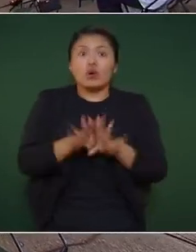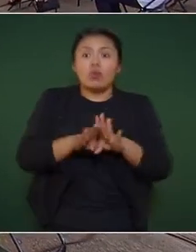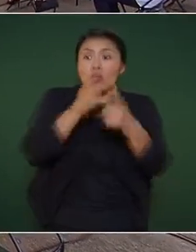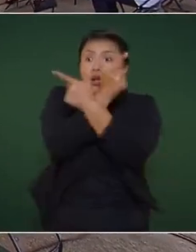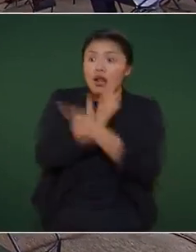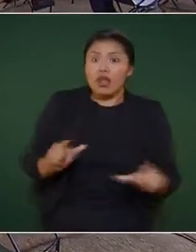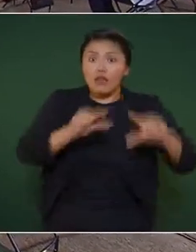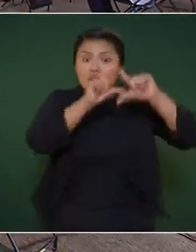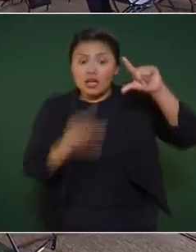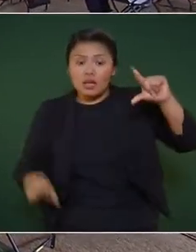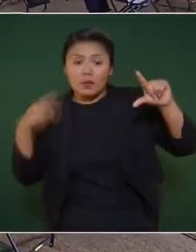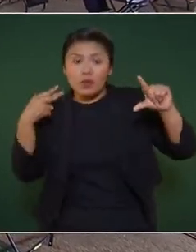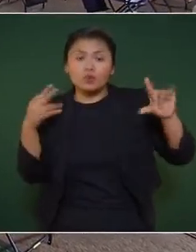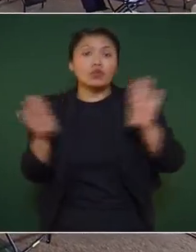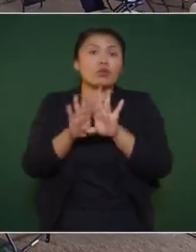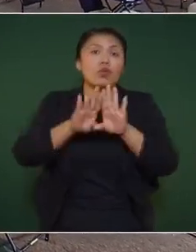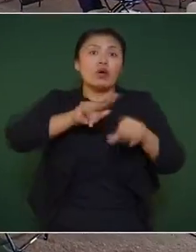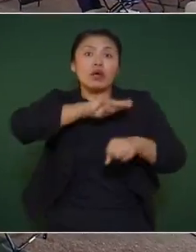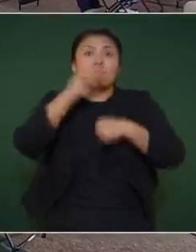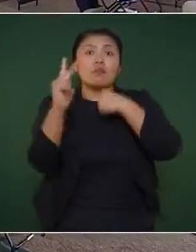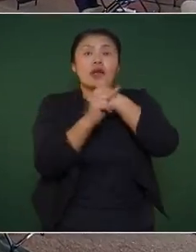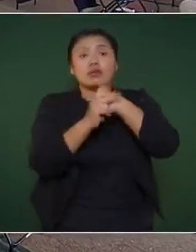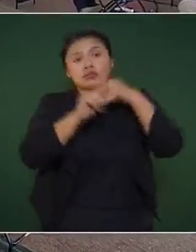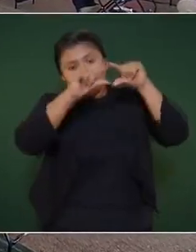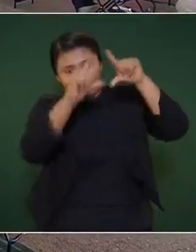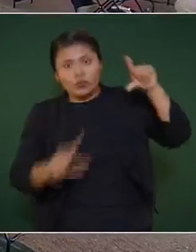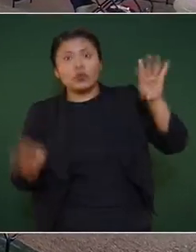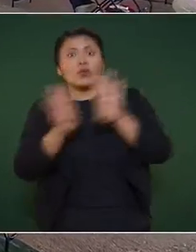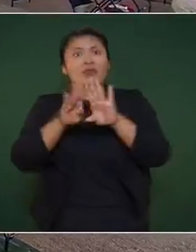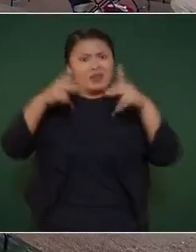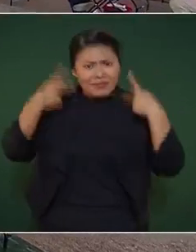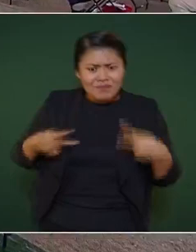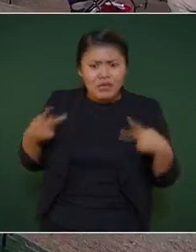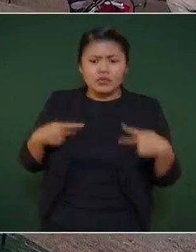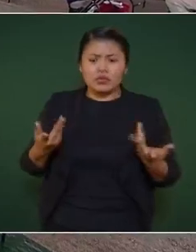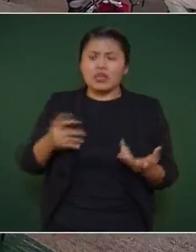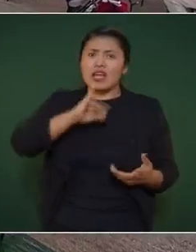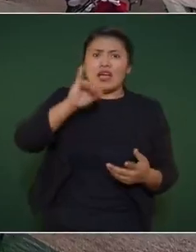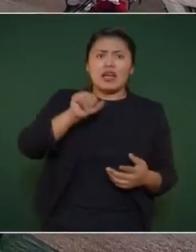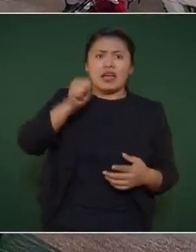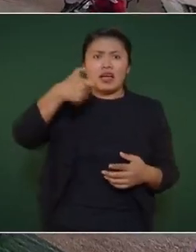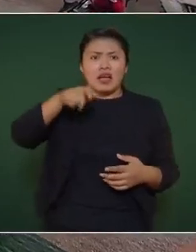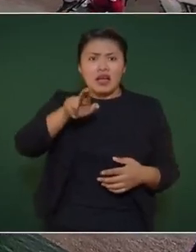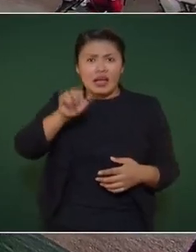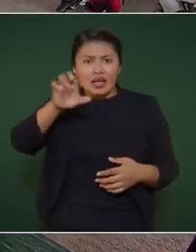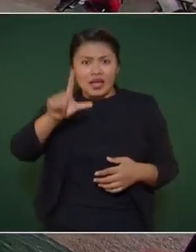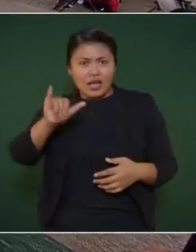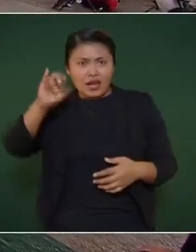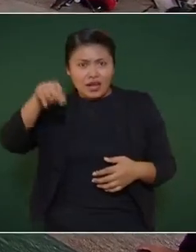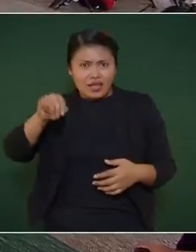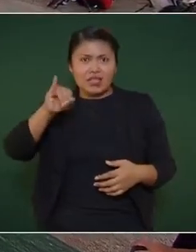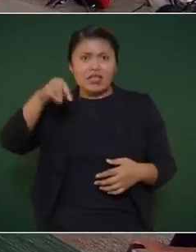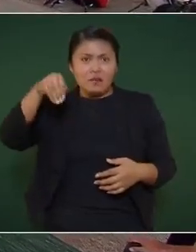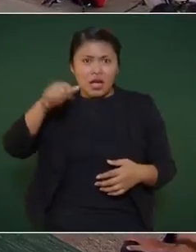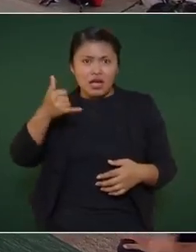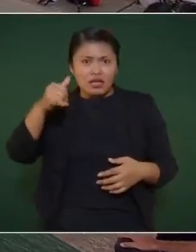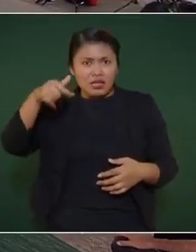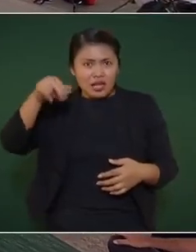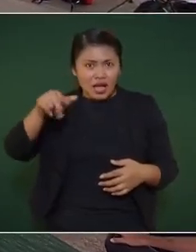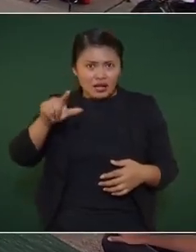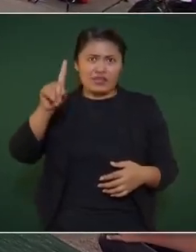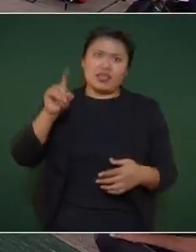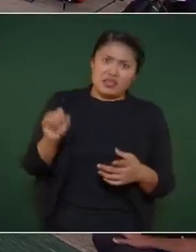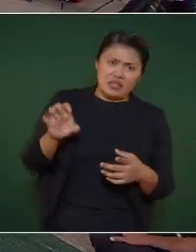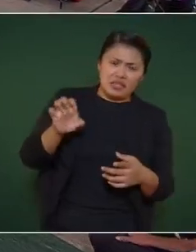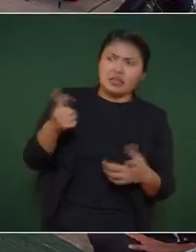país. Una de las personalidades que van a liberar se llama Jacqueline Malinalli Gálvez Ruiz, señor. ¿Cuál es su